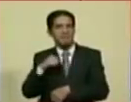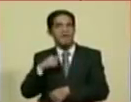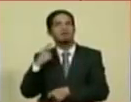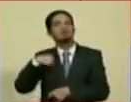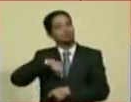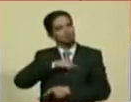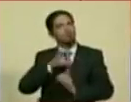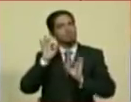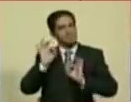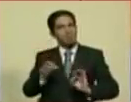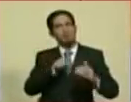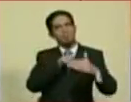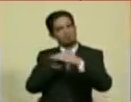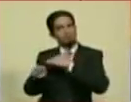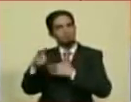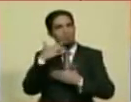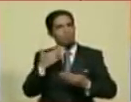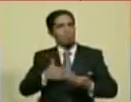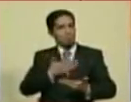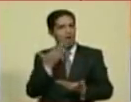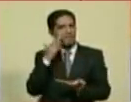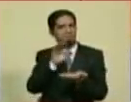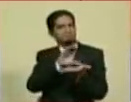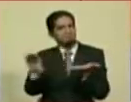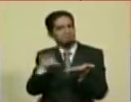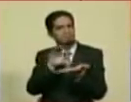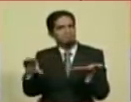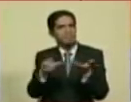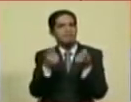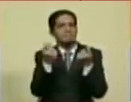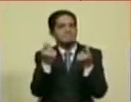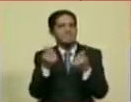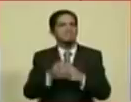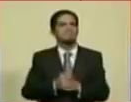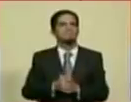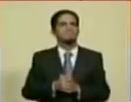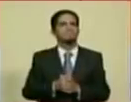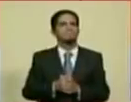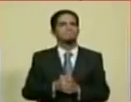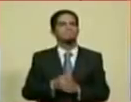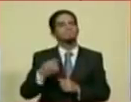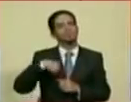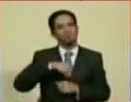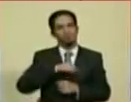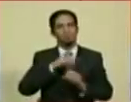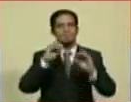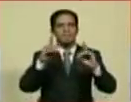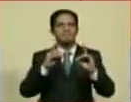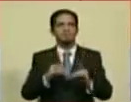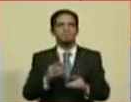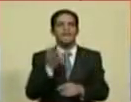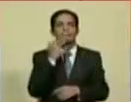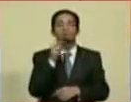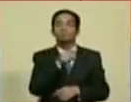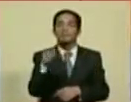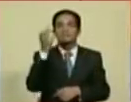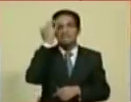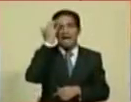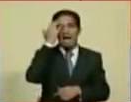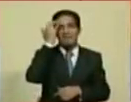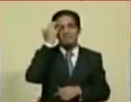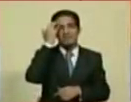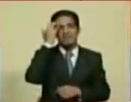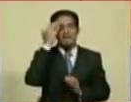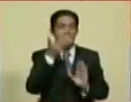Hemos tomado la siguiente decisión. Ustedes saben que hay un repunte significativo